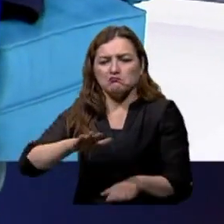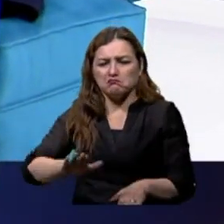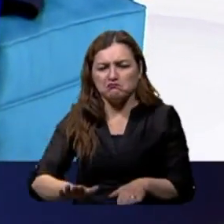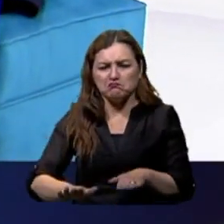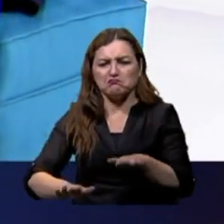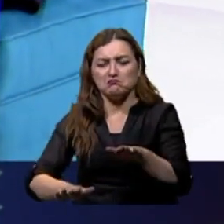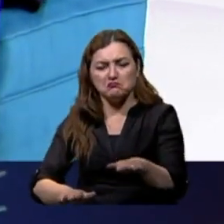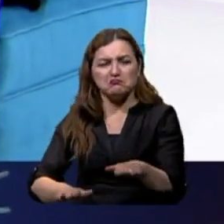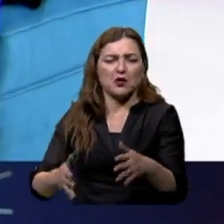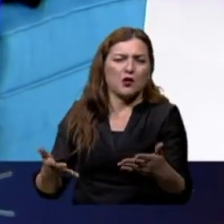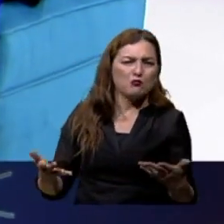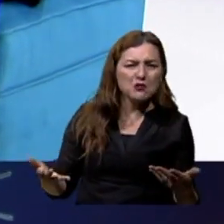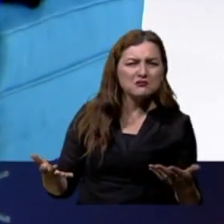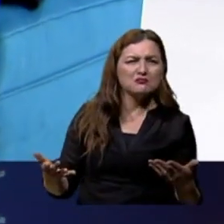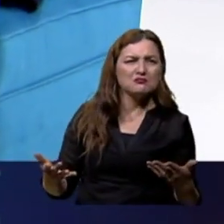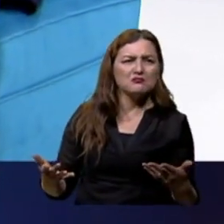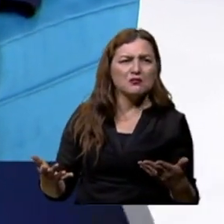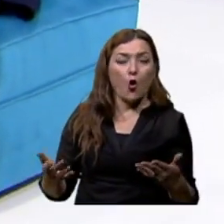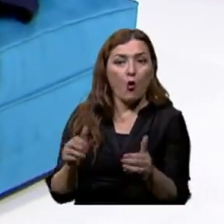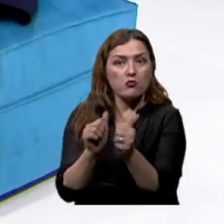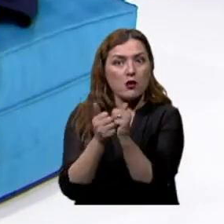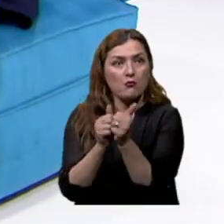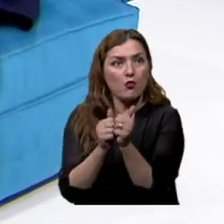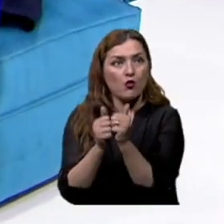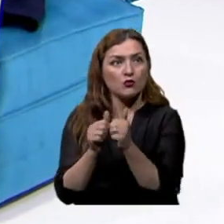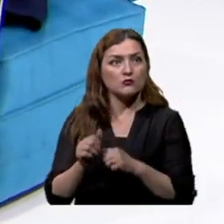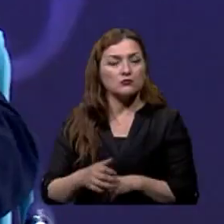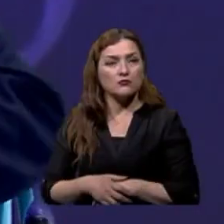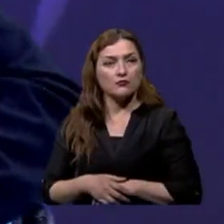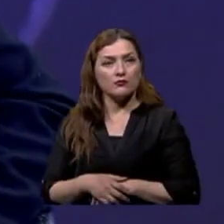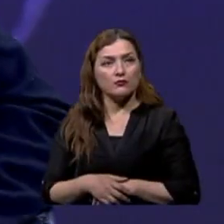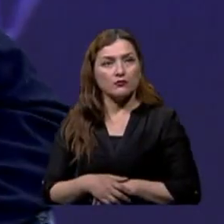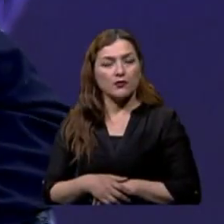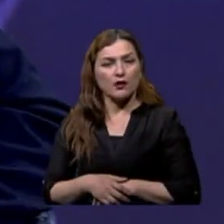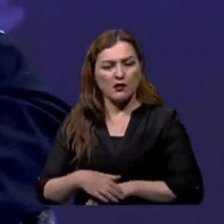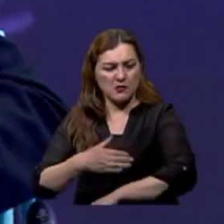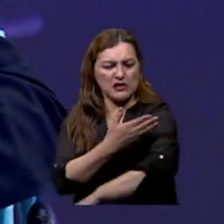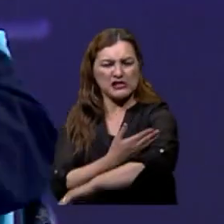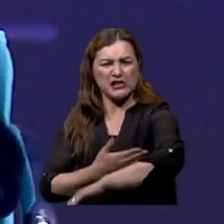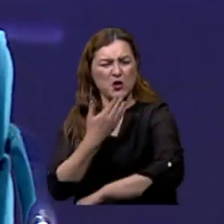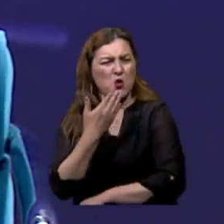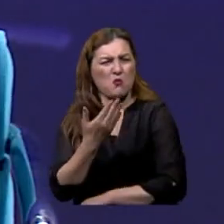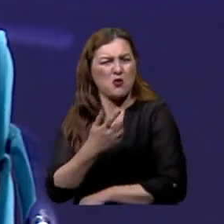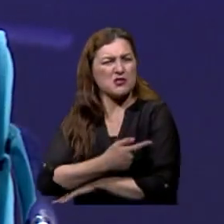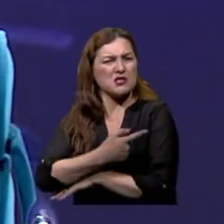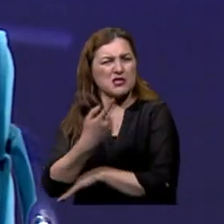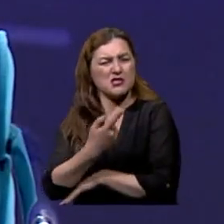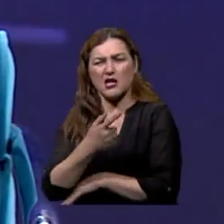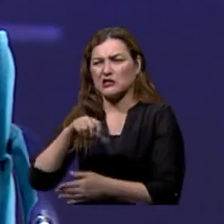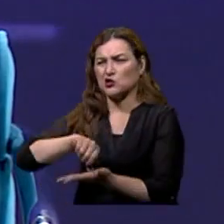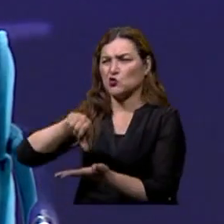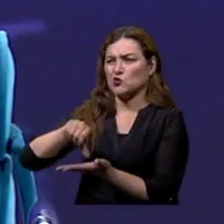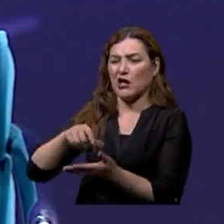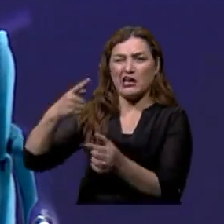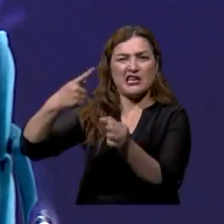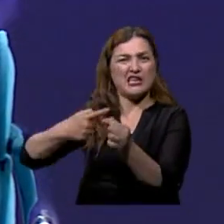o a veces, como sabemos muy bien, haces deporte, no tener una pierna? ¿Cómo es el día a día en una ciudad, tal vez como Quito, que tal